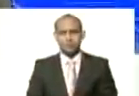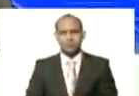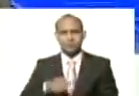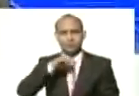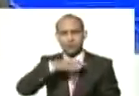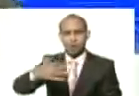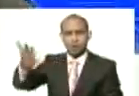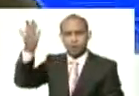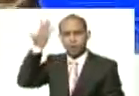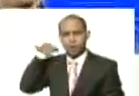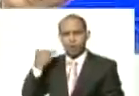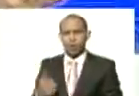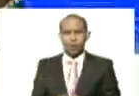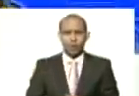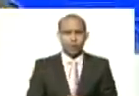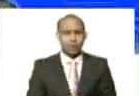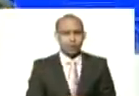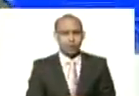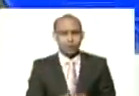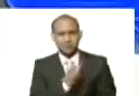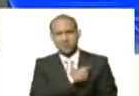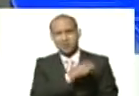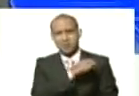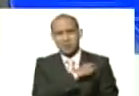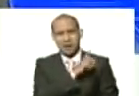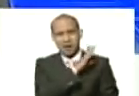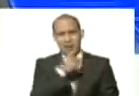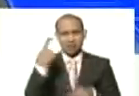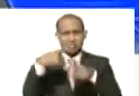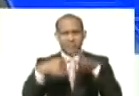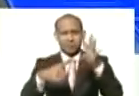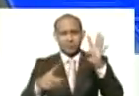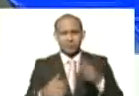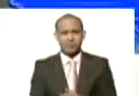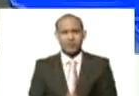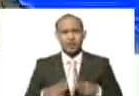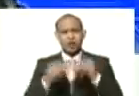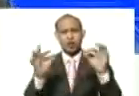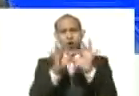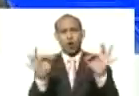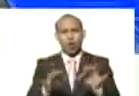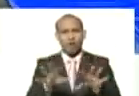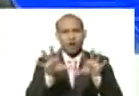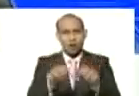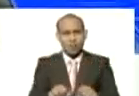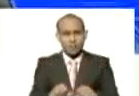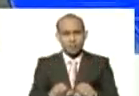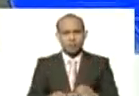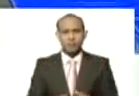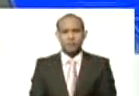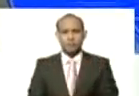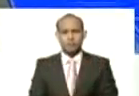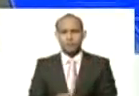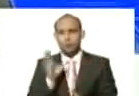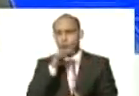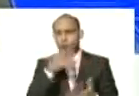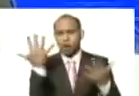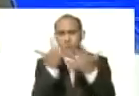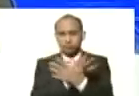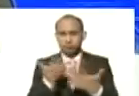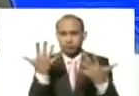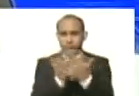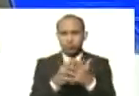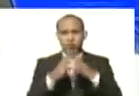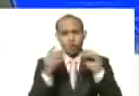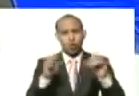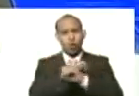antiguos, coloniales, neocoloniales y todas las formas de imperialismo y hegemonicismo, sin lugar a dudas. Y nosotros vamos